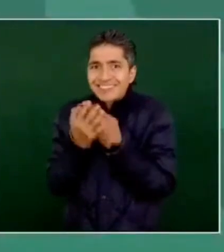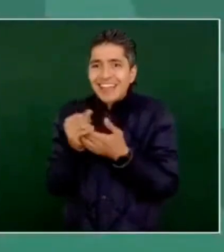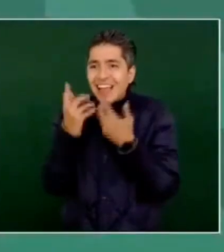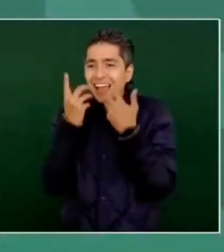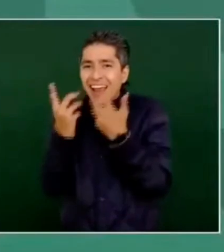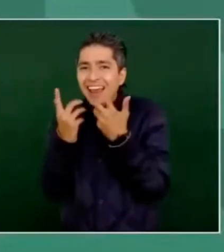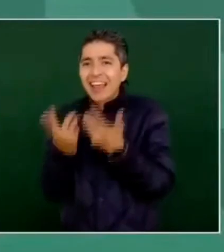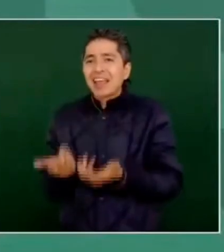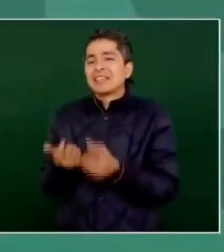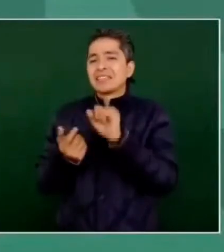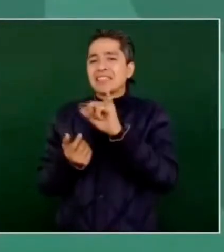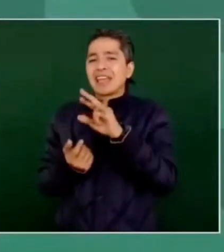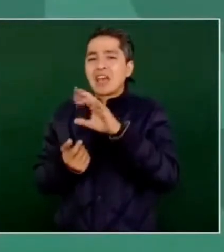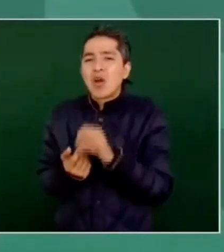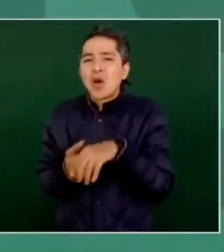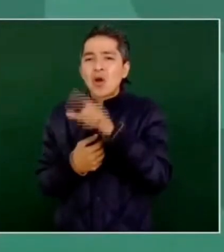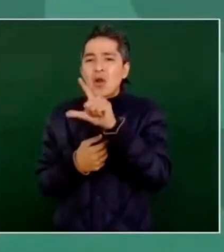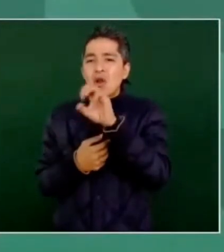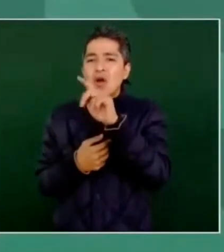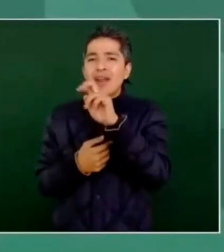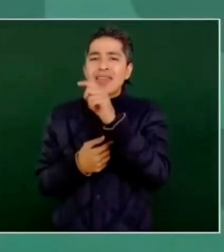y Ciro y Loret